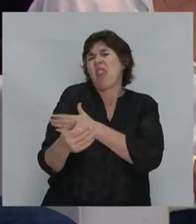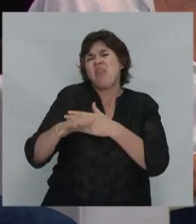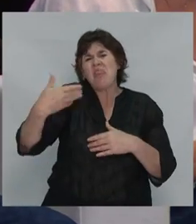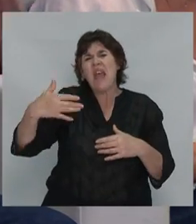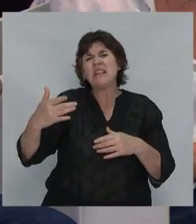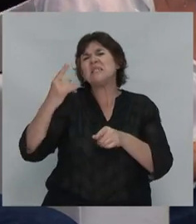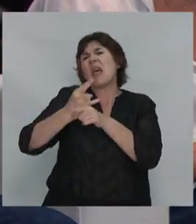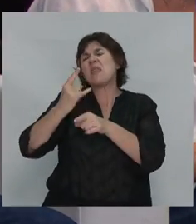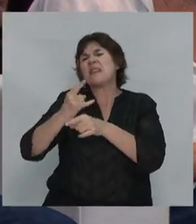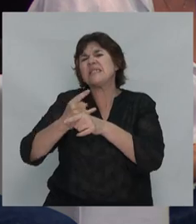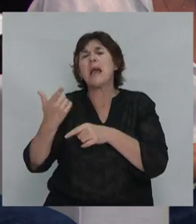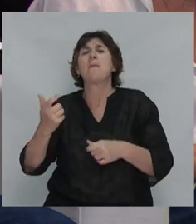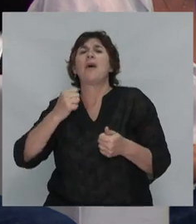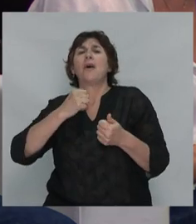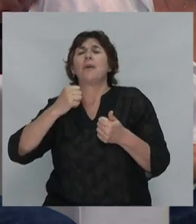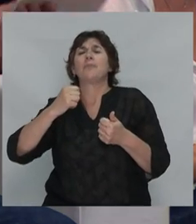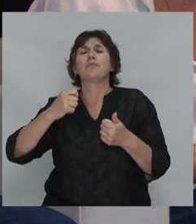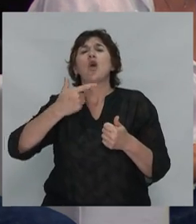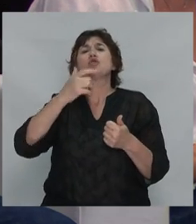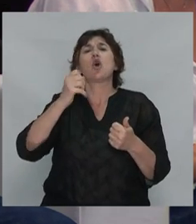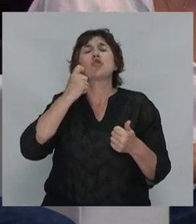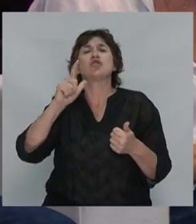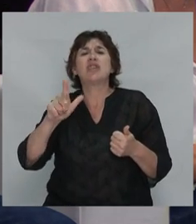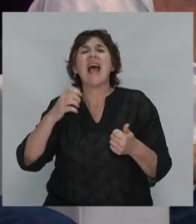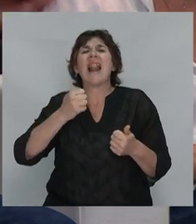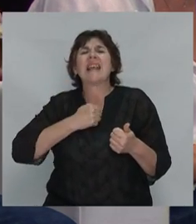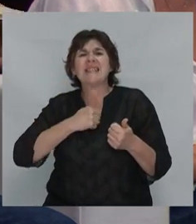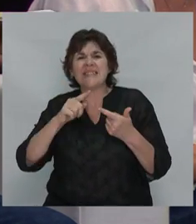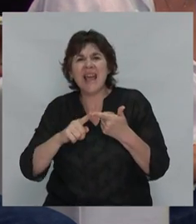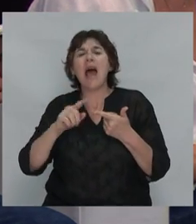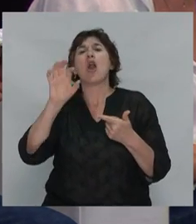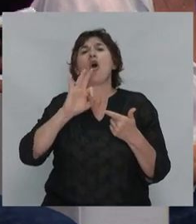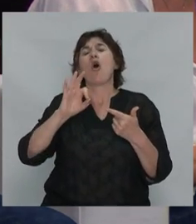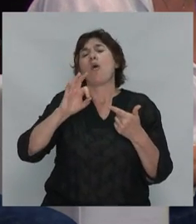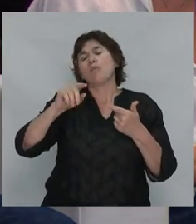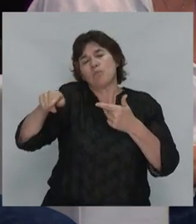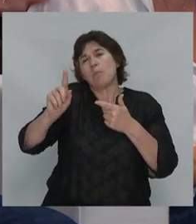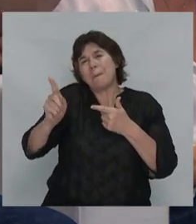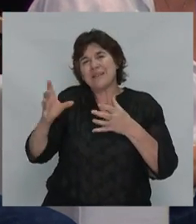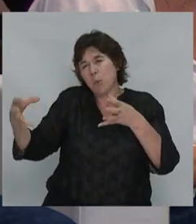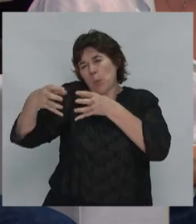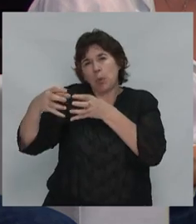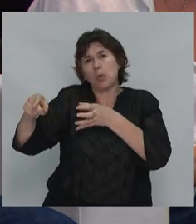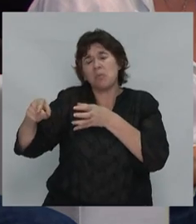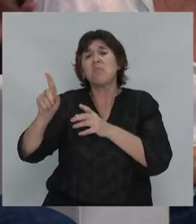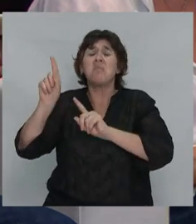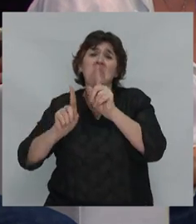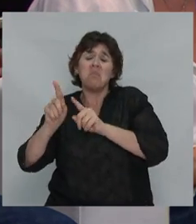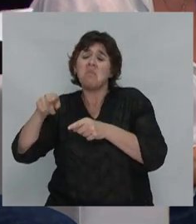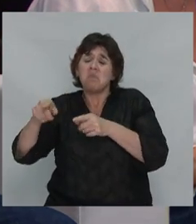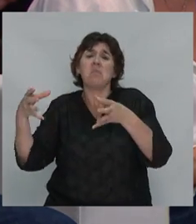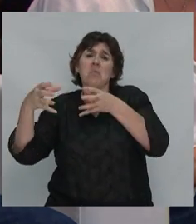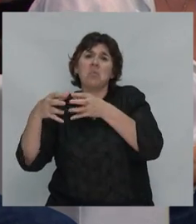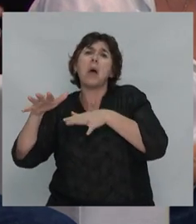socialcristiano o derecha con valores liberales que muchas veces se ha reunido en ciertos movimientos